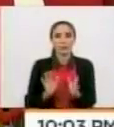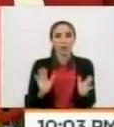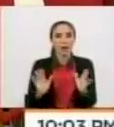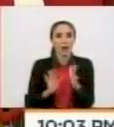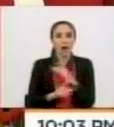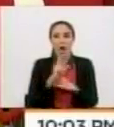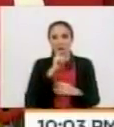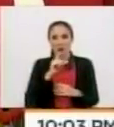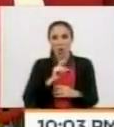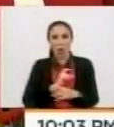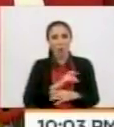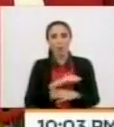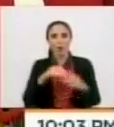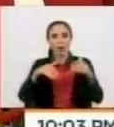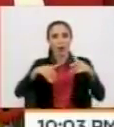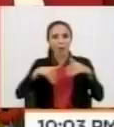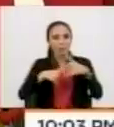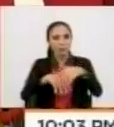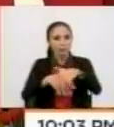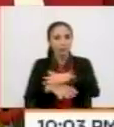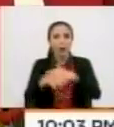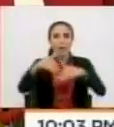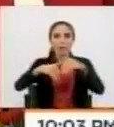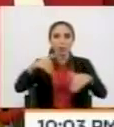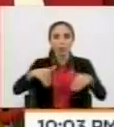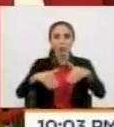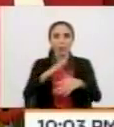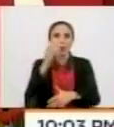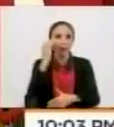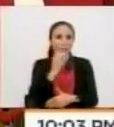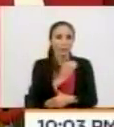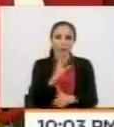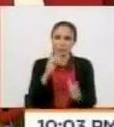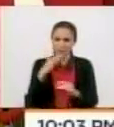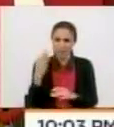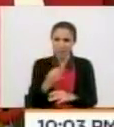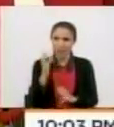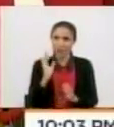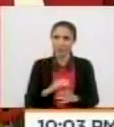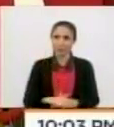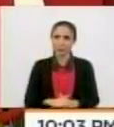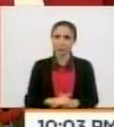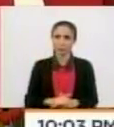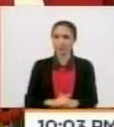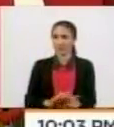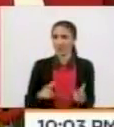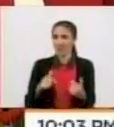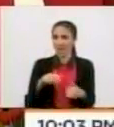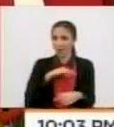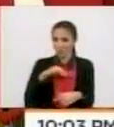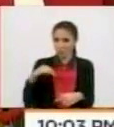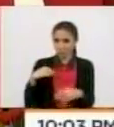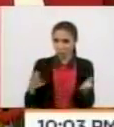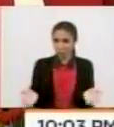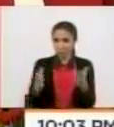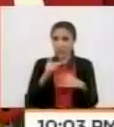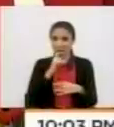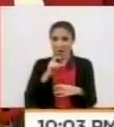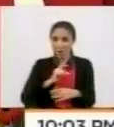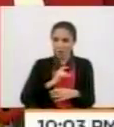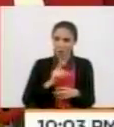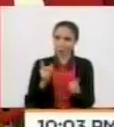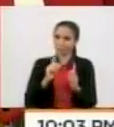necesario para salir a votar por Capriles. Esa es la verdad. Nosotros no cultivamos el odio. Nosotros cultivamos la